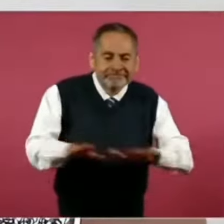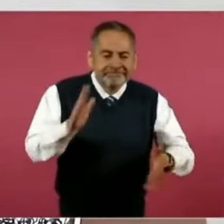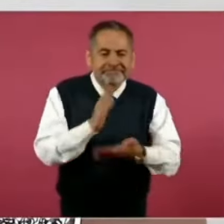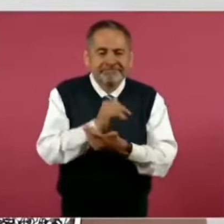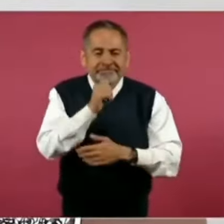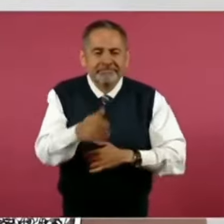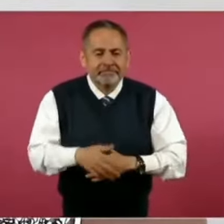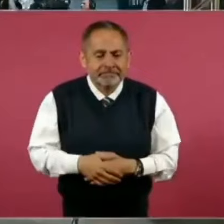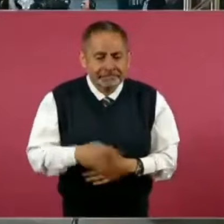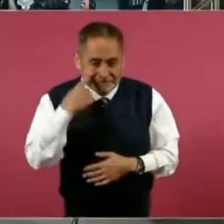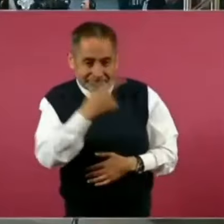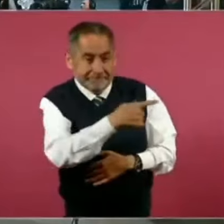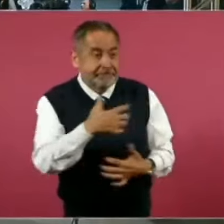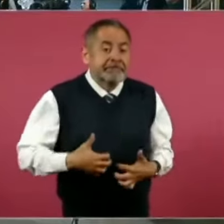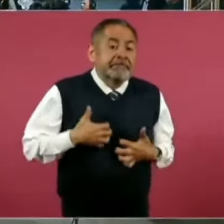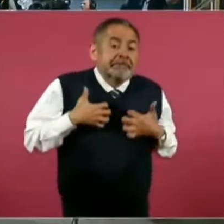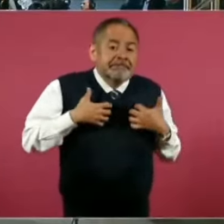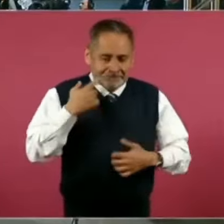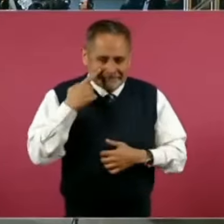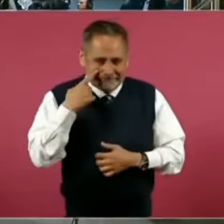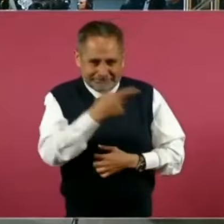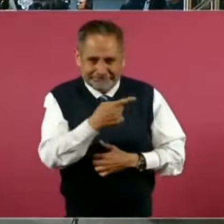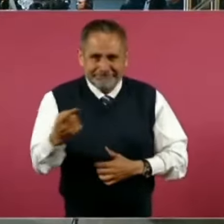les pueda yo sacar el pañuelito blanco,